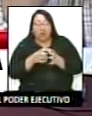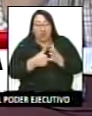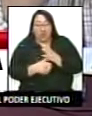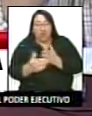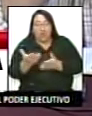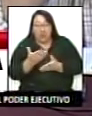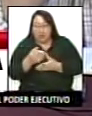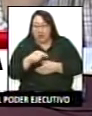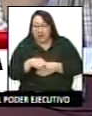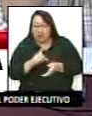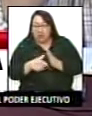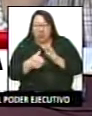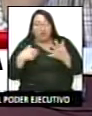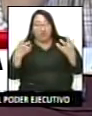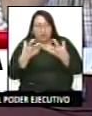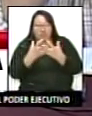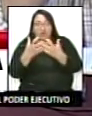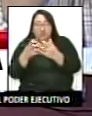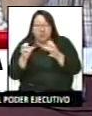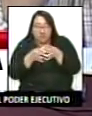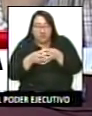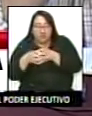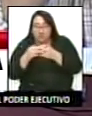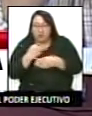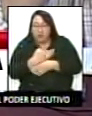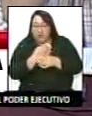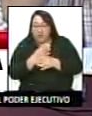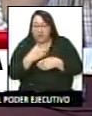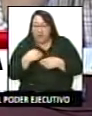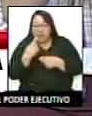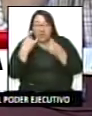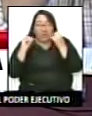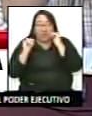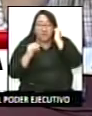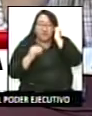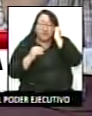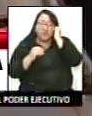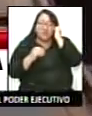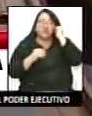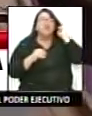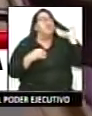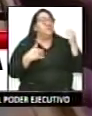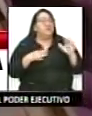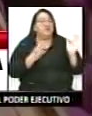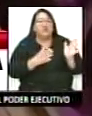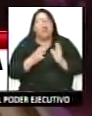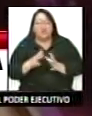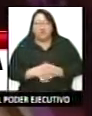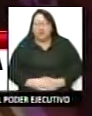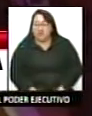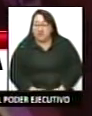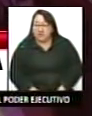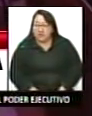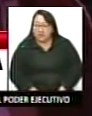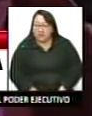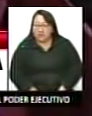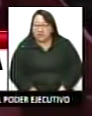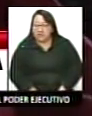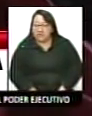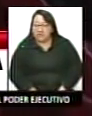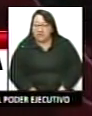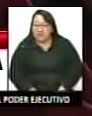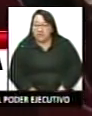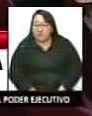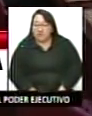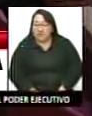documentos, y esto lo vamos consolidando. Cuando tengamos las ideas ya cuajadas,